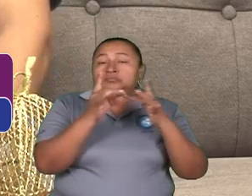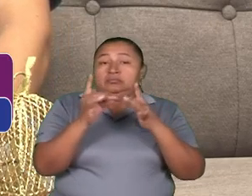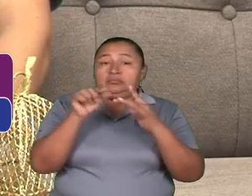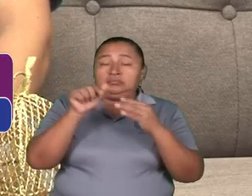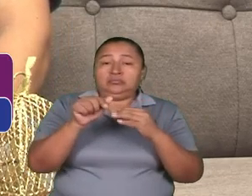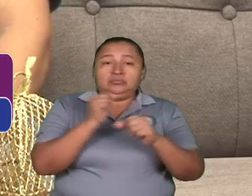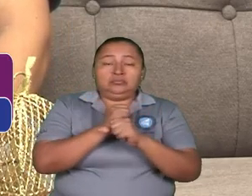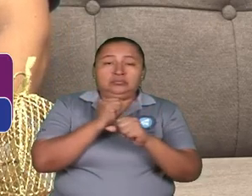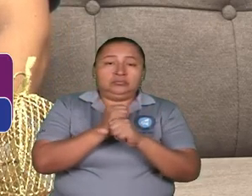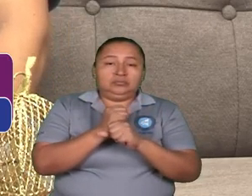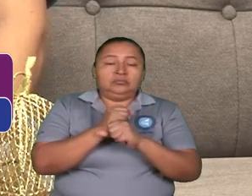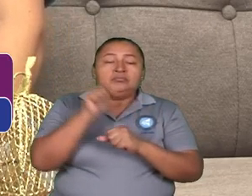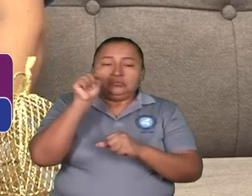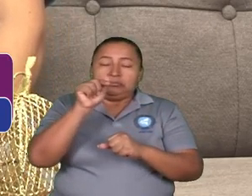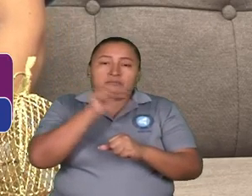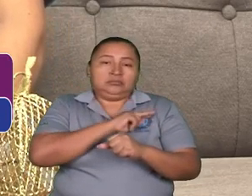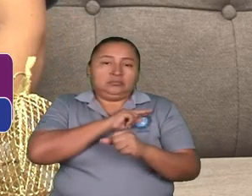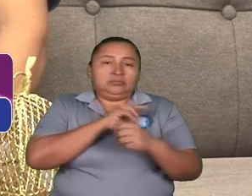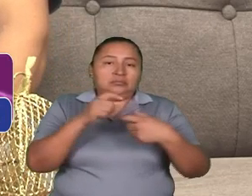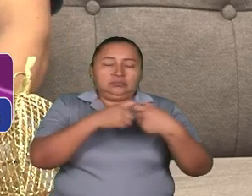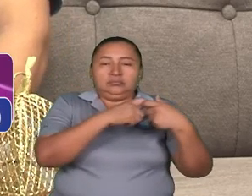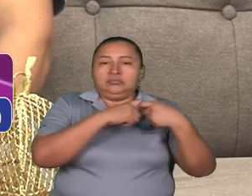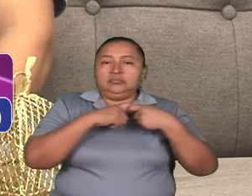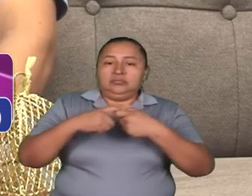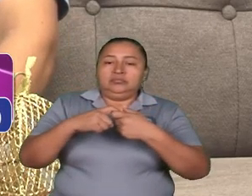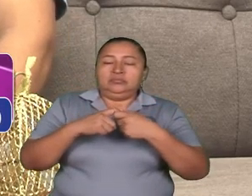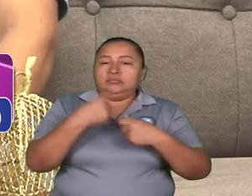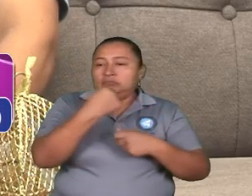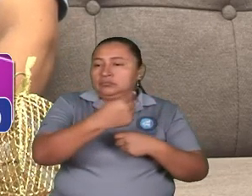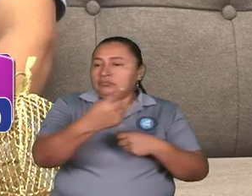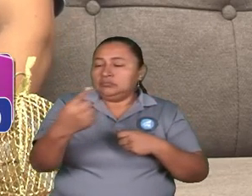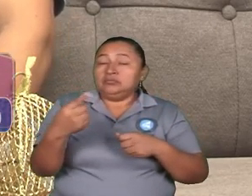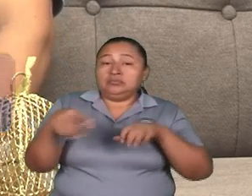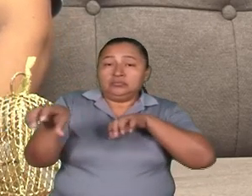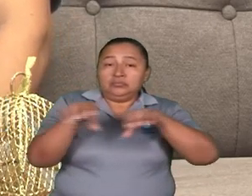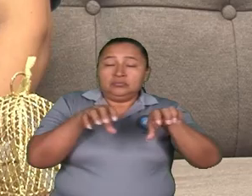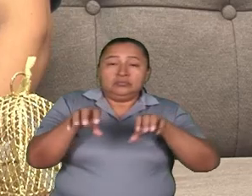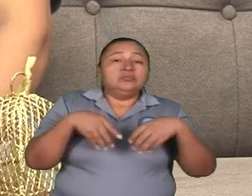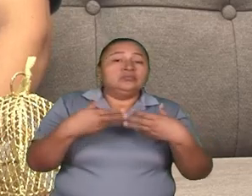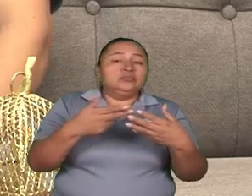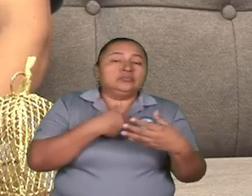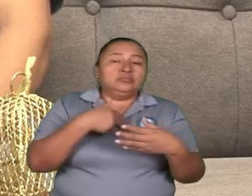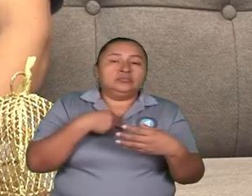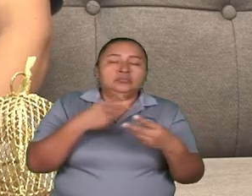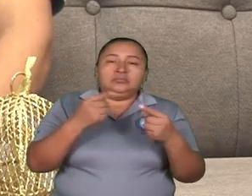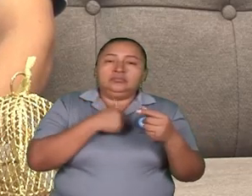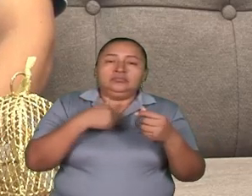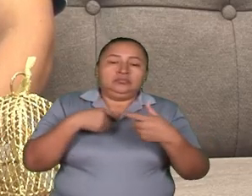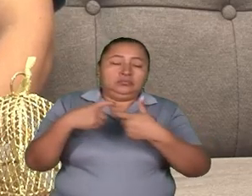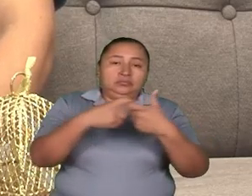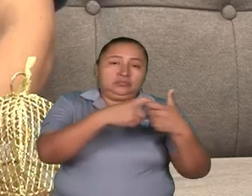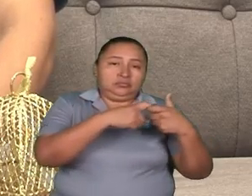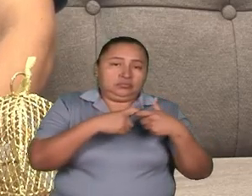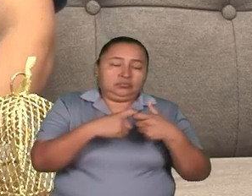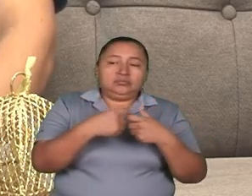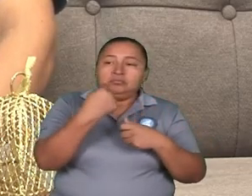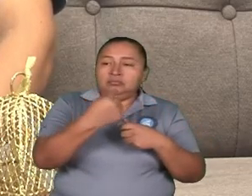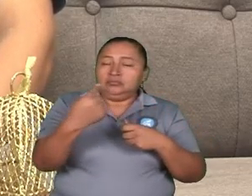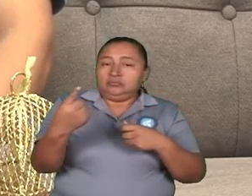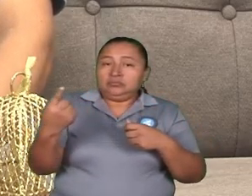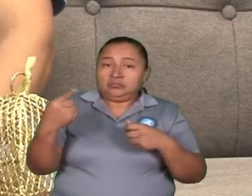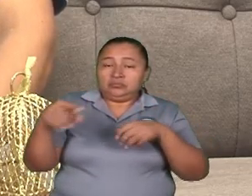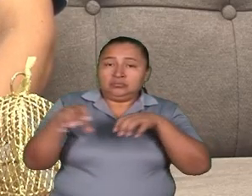desarrollo de nuestro país, en este caso el turismo. ¿Cómo se trabaja de manera articulada para garantizar precisamente la seguridad a